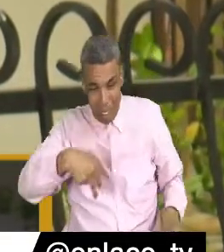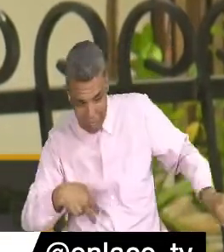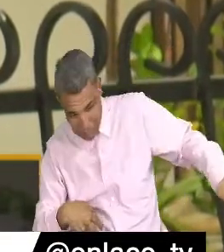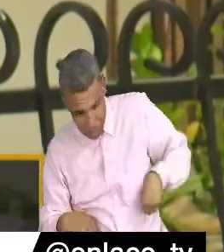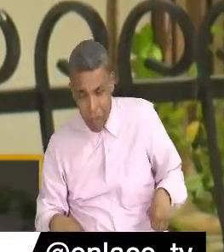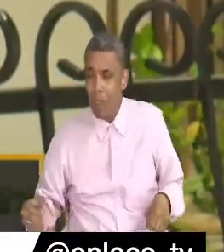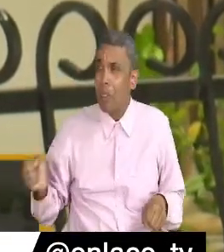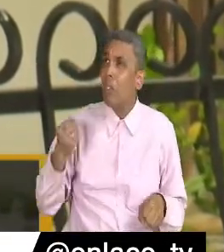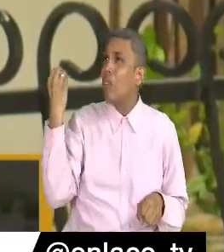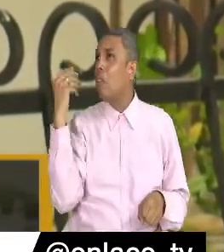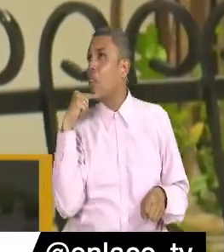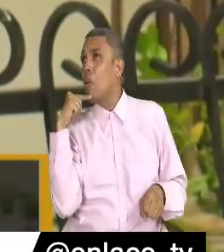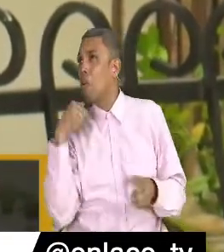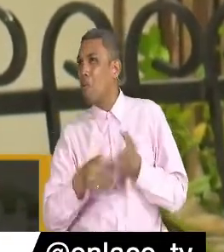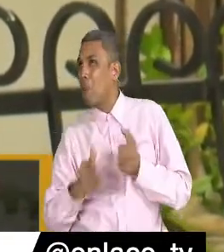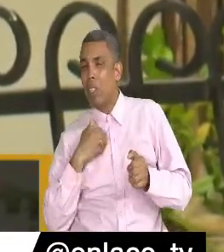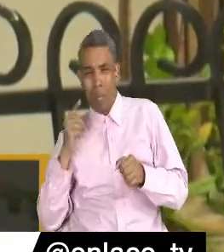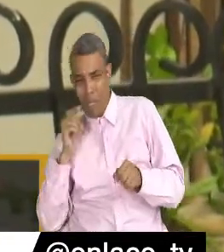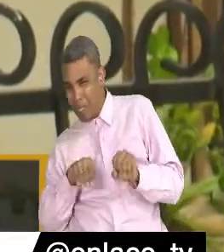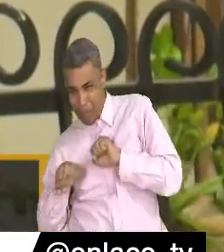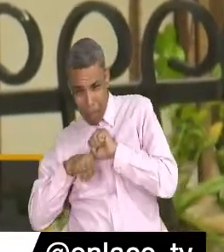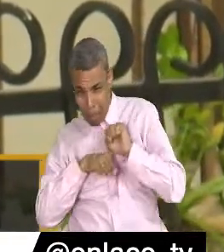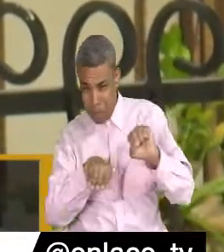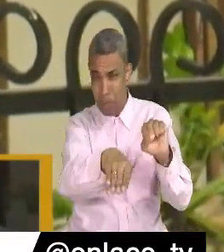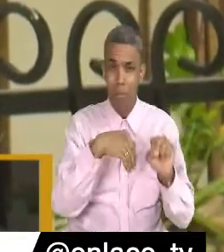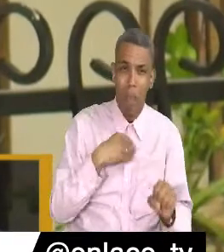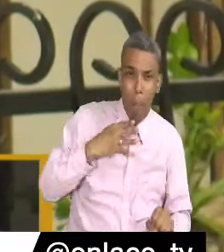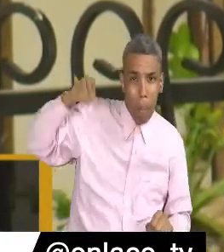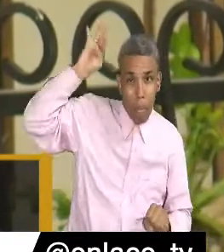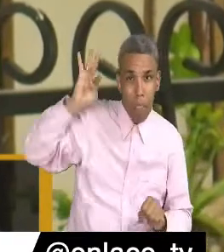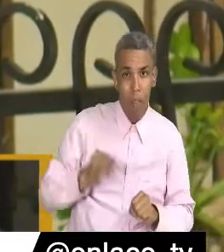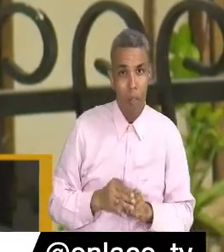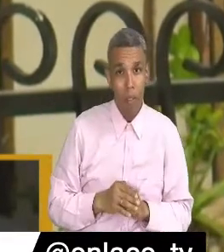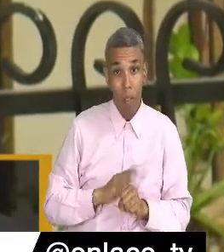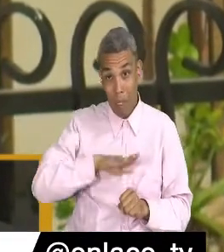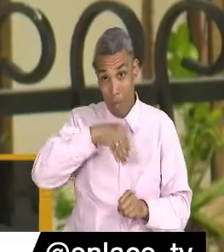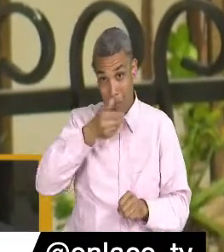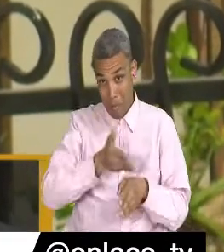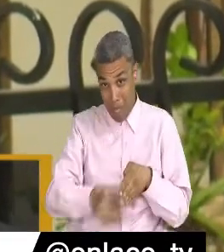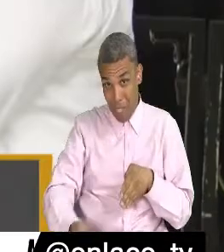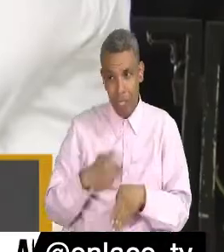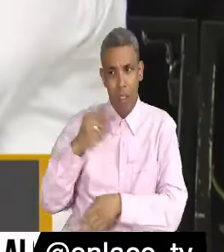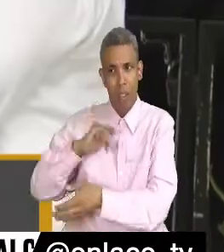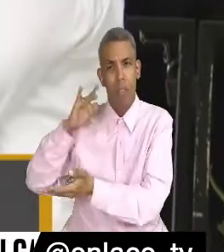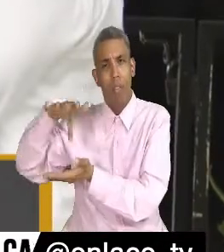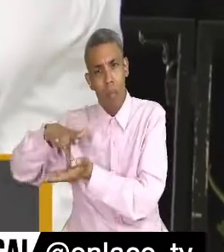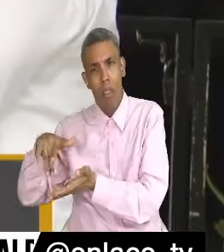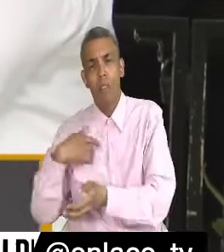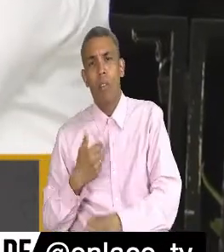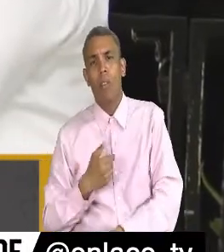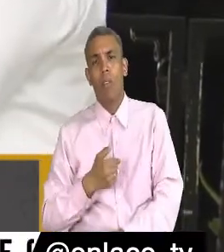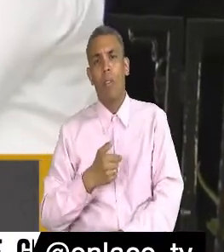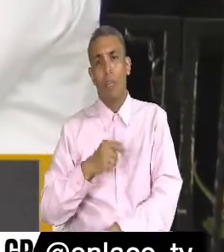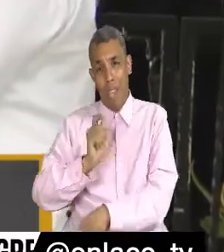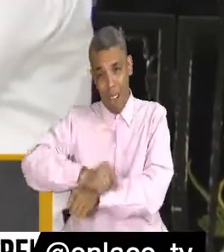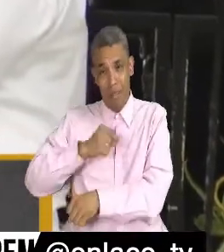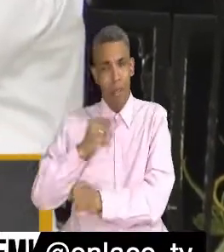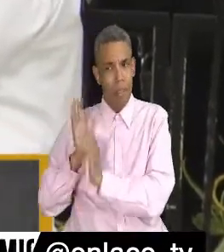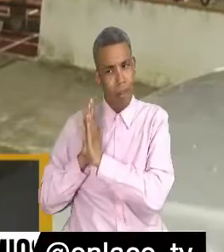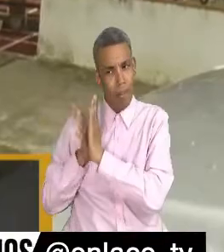aquí pues salgo yo para la fiscalía, a darle a las autoridades que conozcan este caso. El comerciante Barbosa asegura